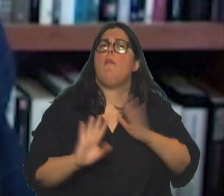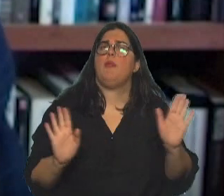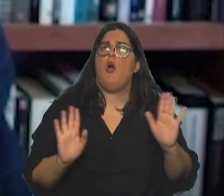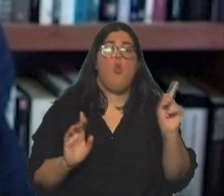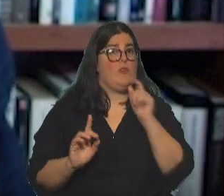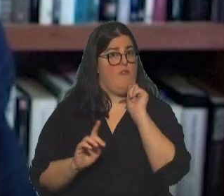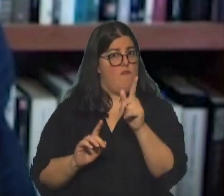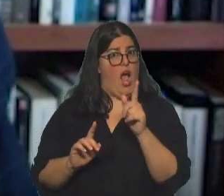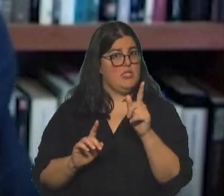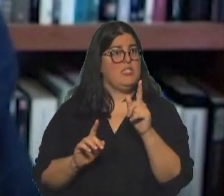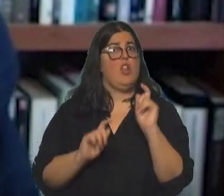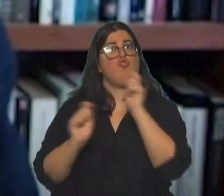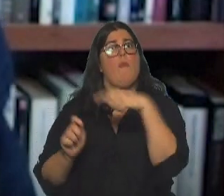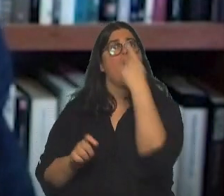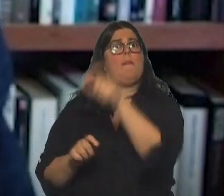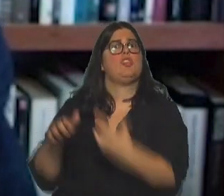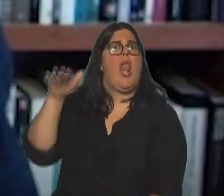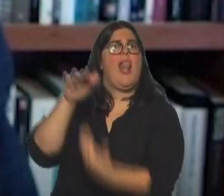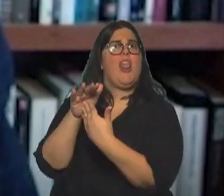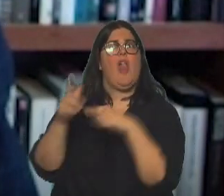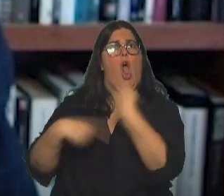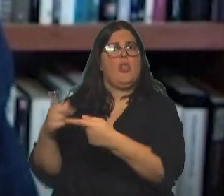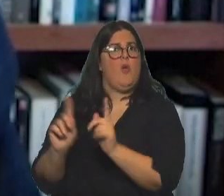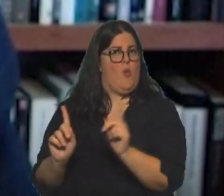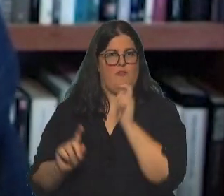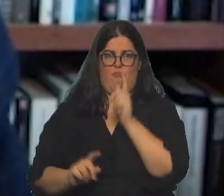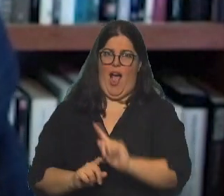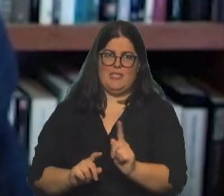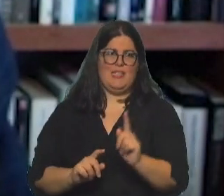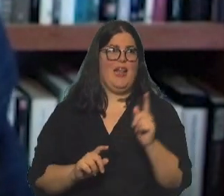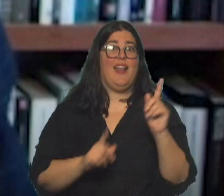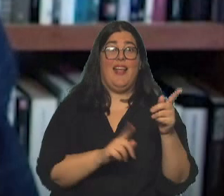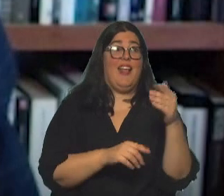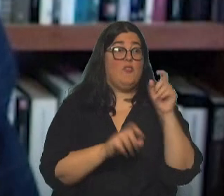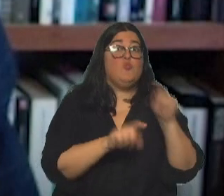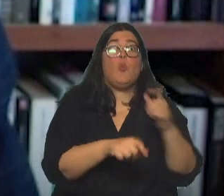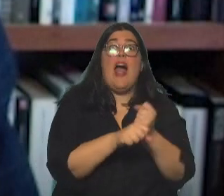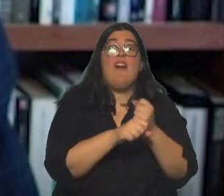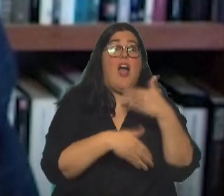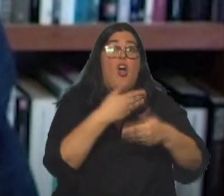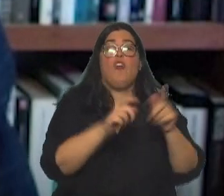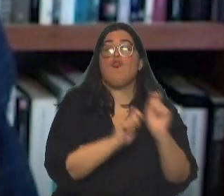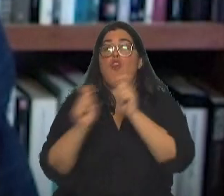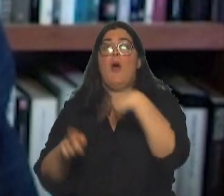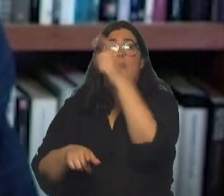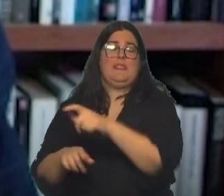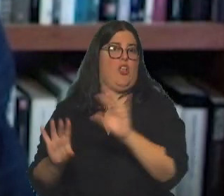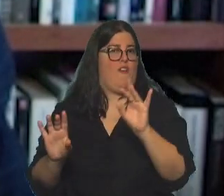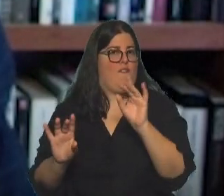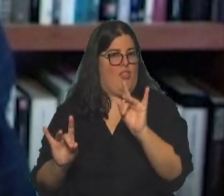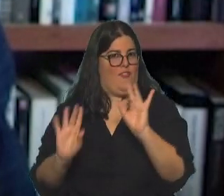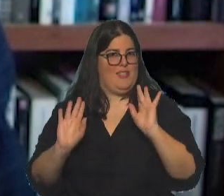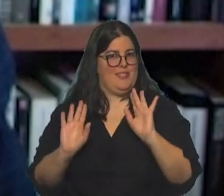reproducirlo ni reeditarlo. Ese es un liderazgo que no se transfiere. Entonces, El primer problema que